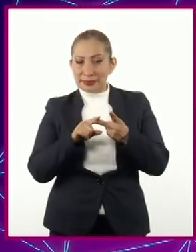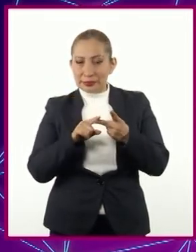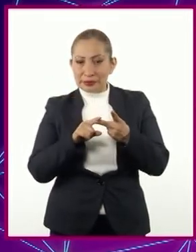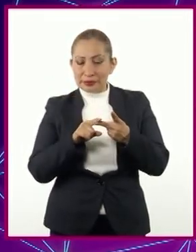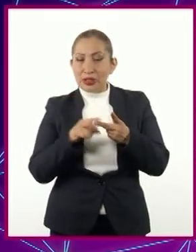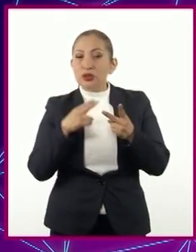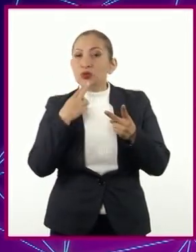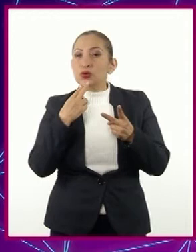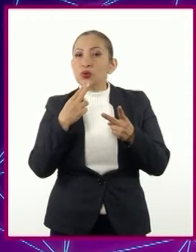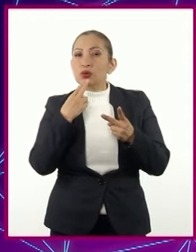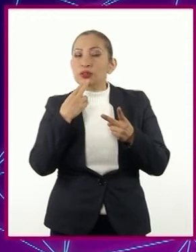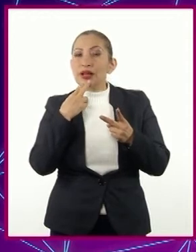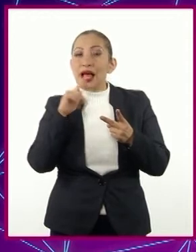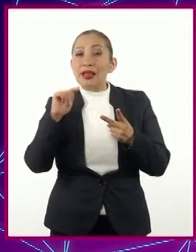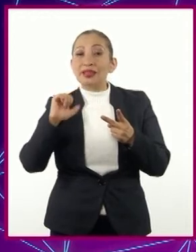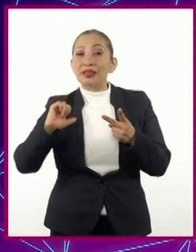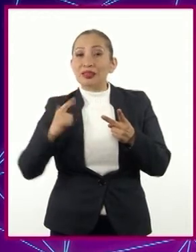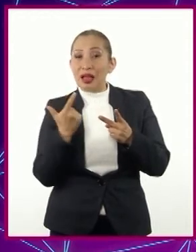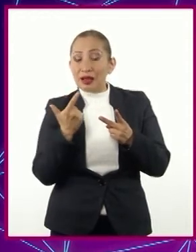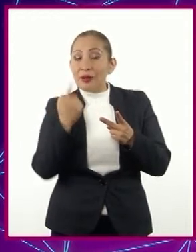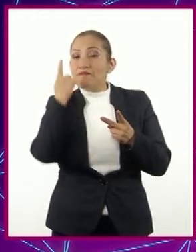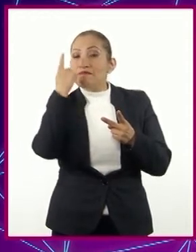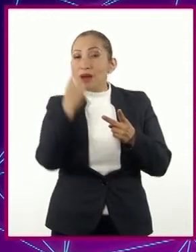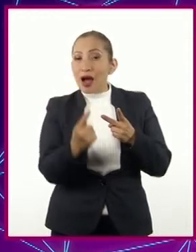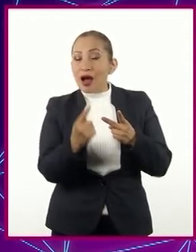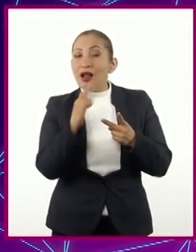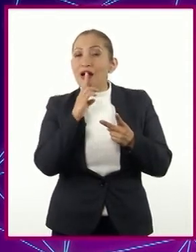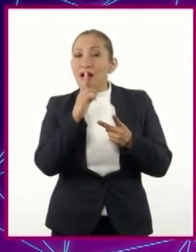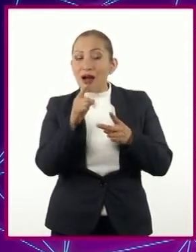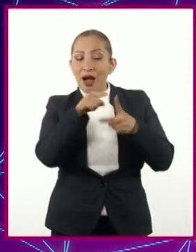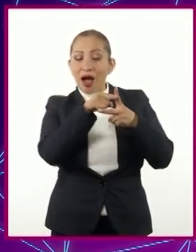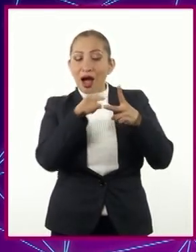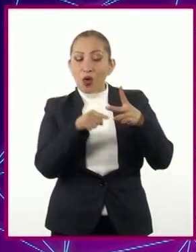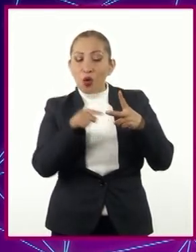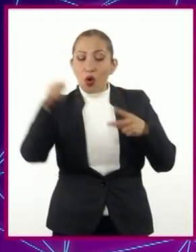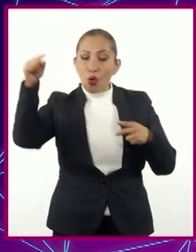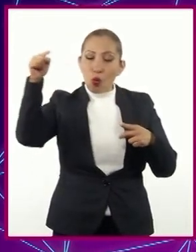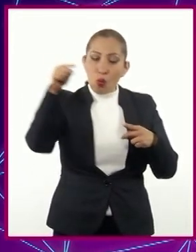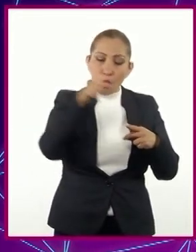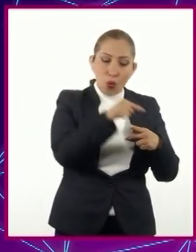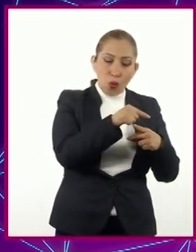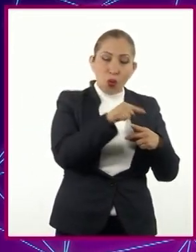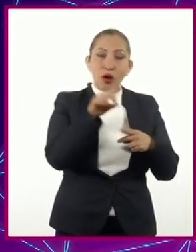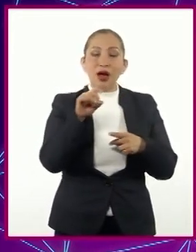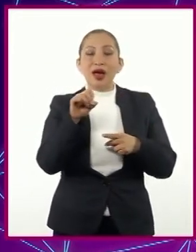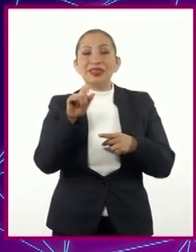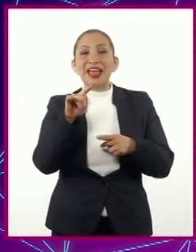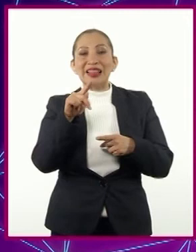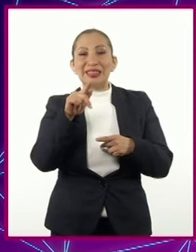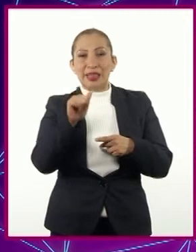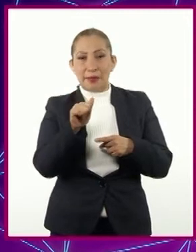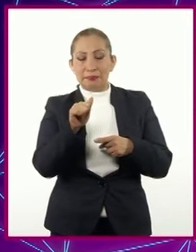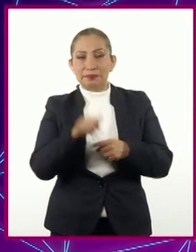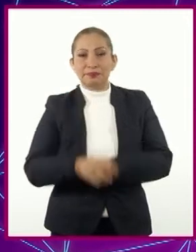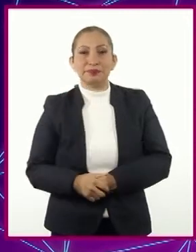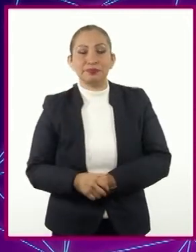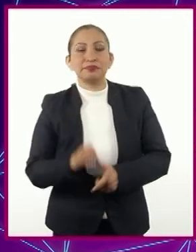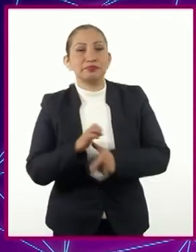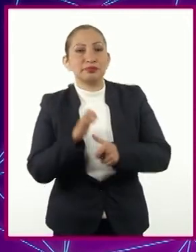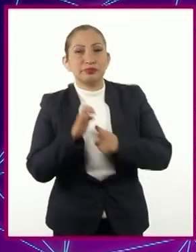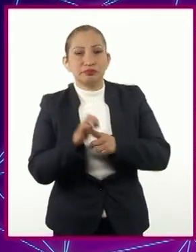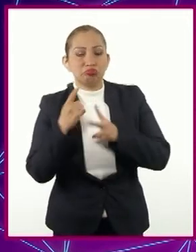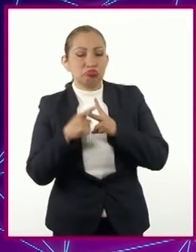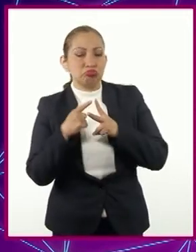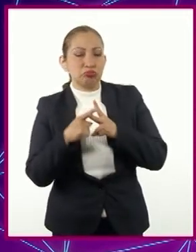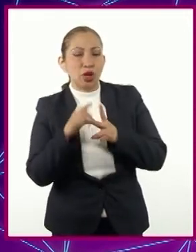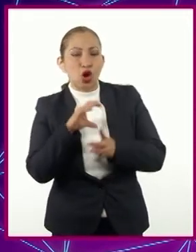Y se utiliza la función tangente para obtener el ángulo de depresión delta. Entonces, se calcula el